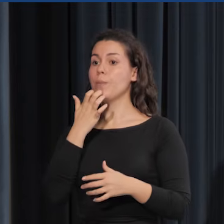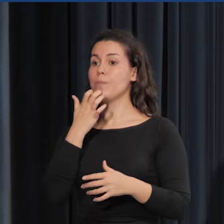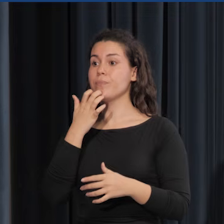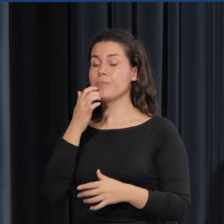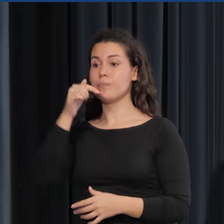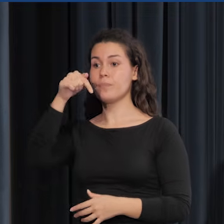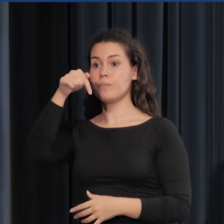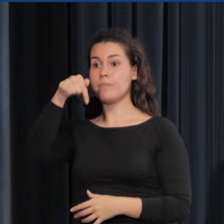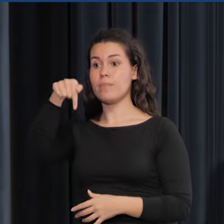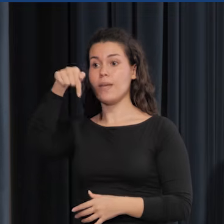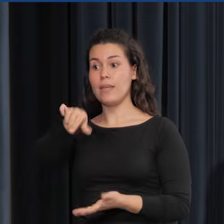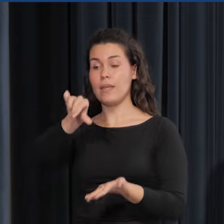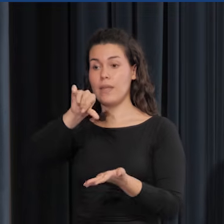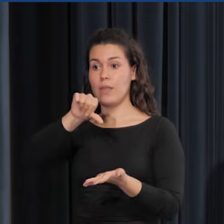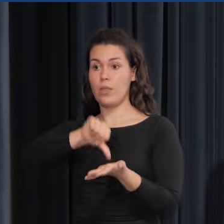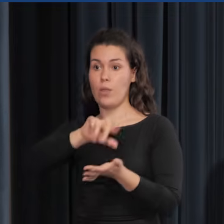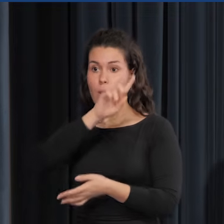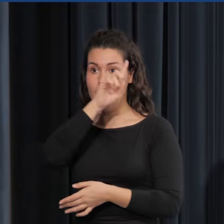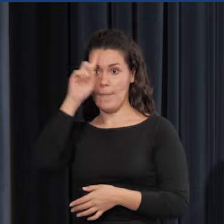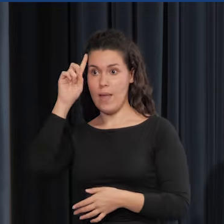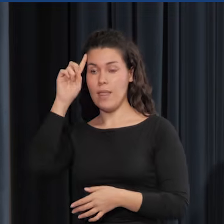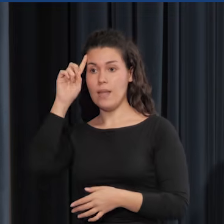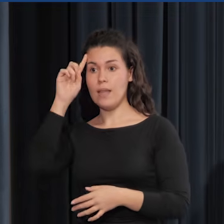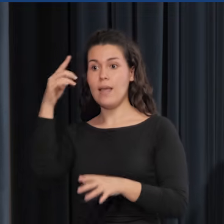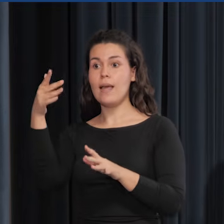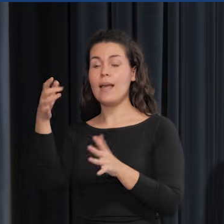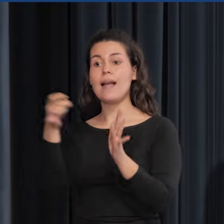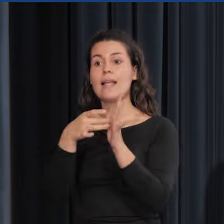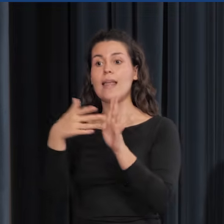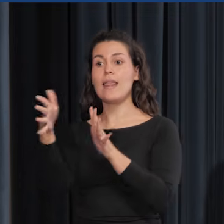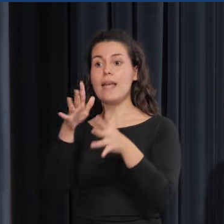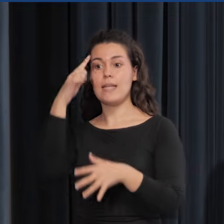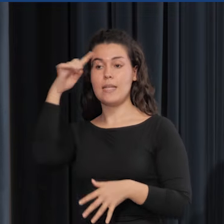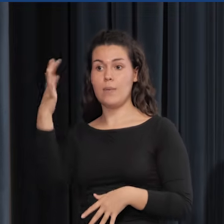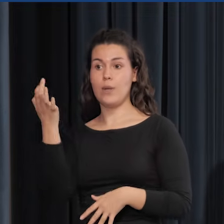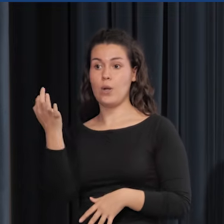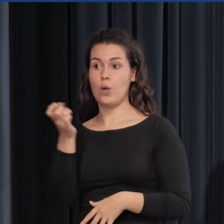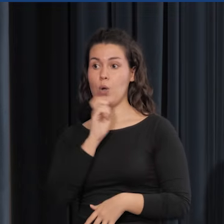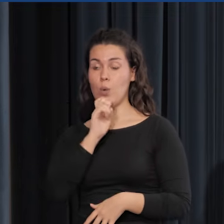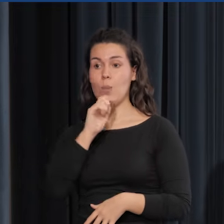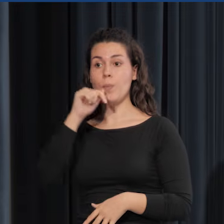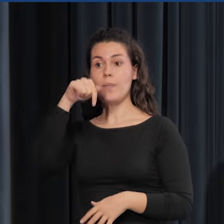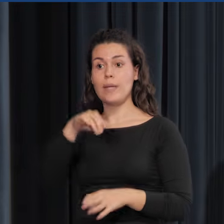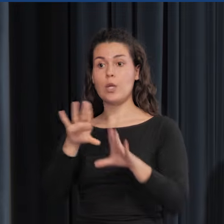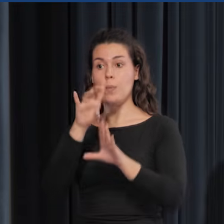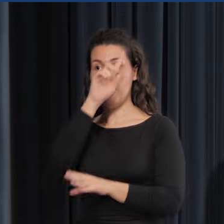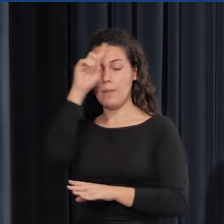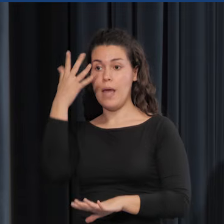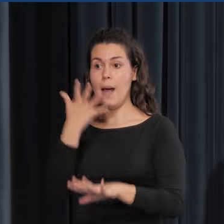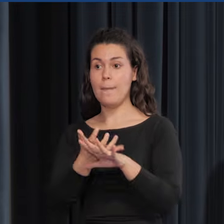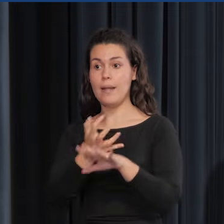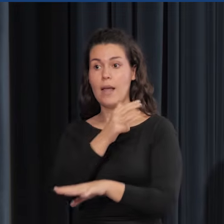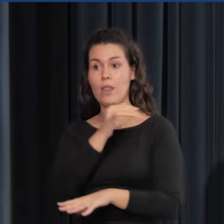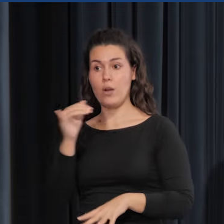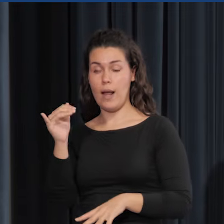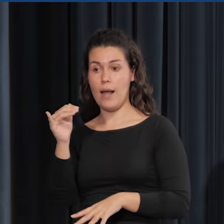que hay en nuestra ciudad? Pues, por ejemplo, la Agencia Europea del Medio Ambiente tiene una aplicación que es muy sencilla, tú ves en la aplicación, en un